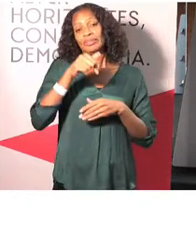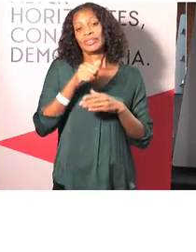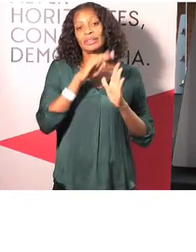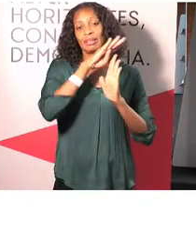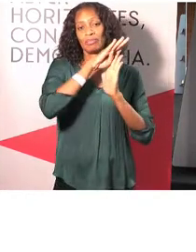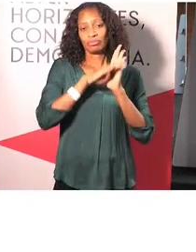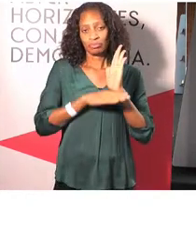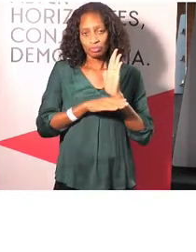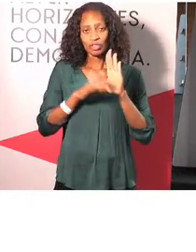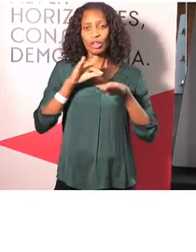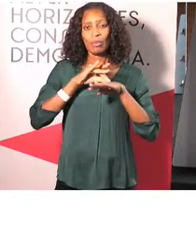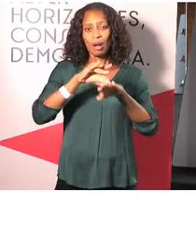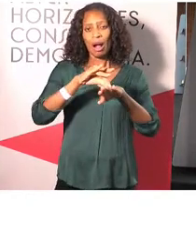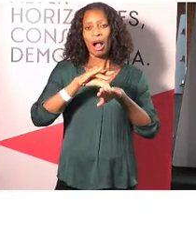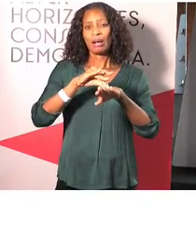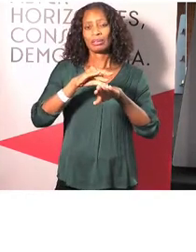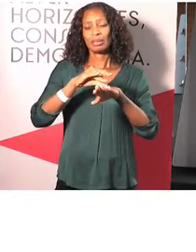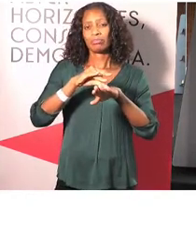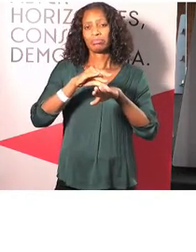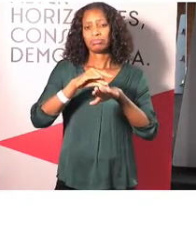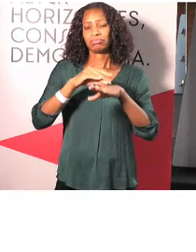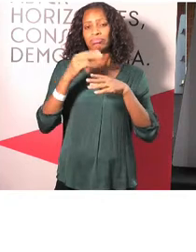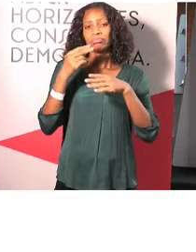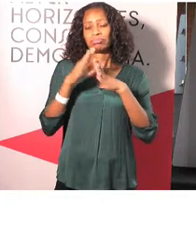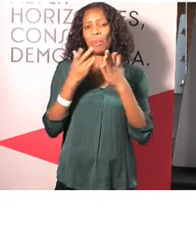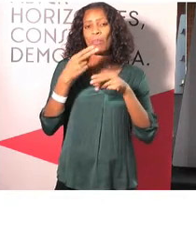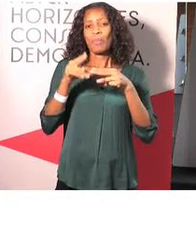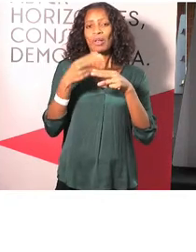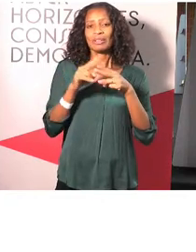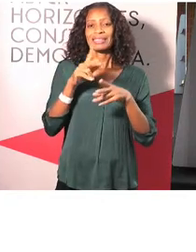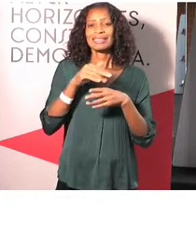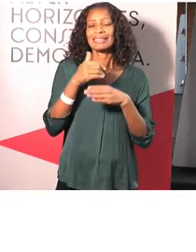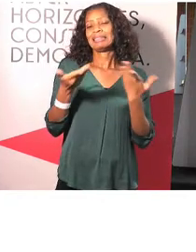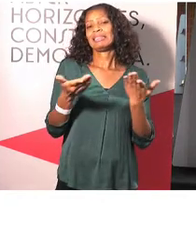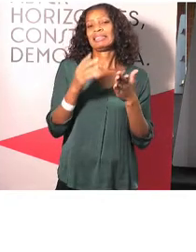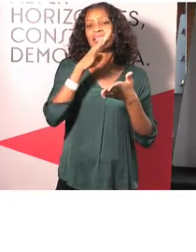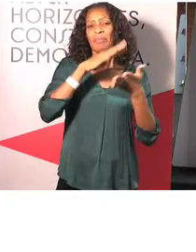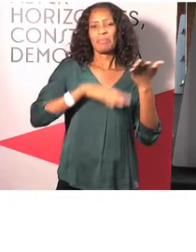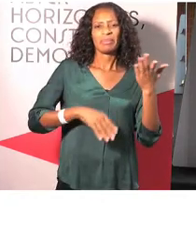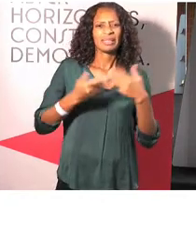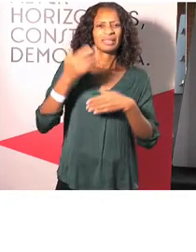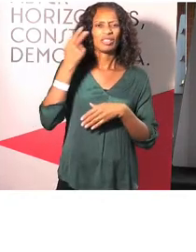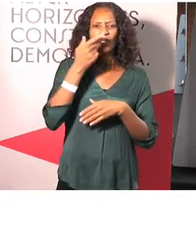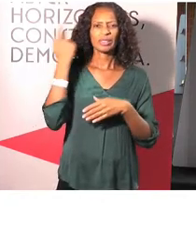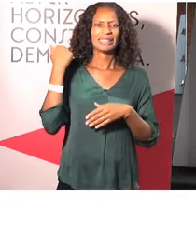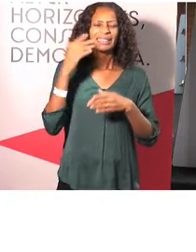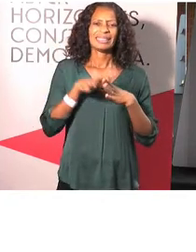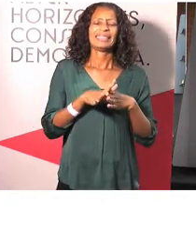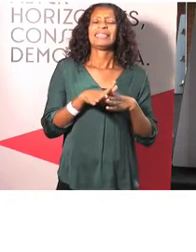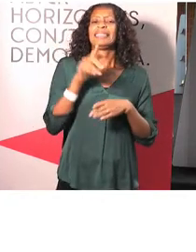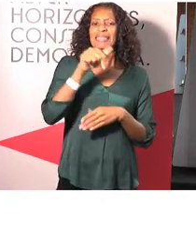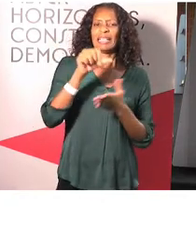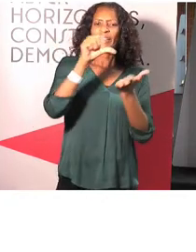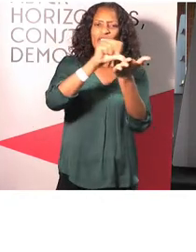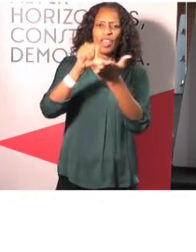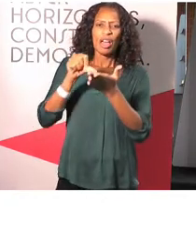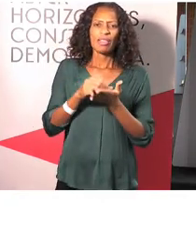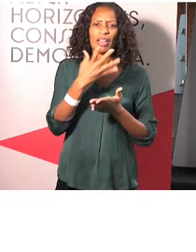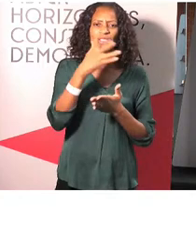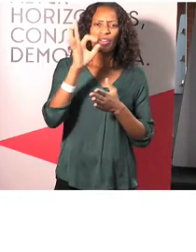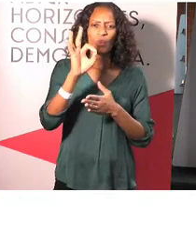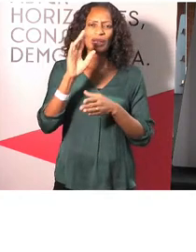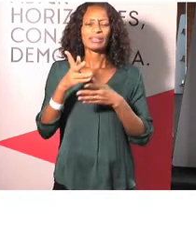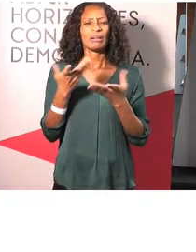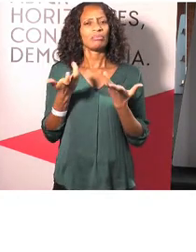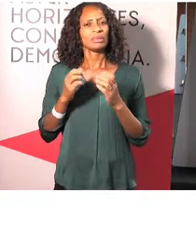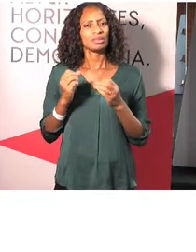está dando. En Barcelona hace 2 años hubo una cumbre de 50 ciudades que se aliaron para crear una especie de sindicato de ciudades, que lo